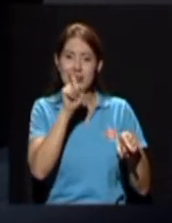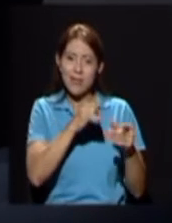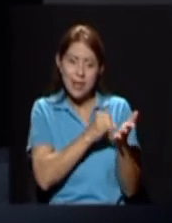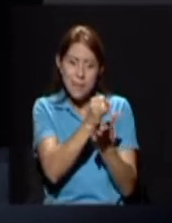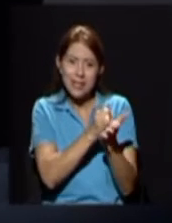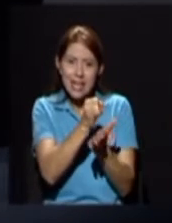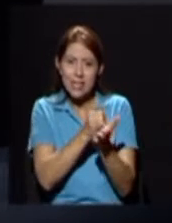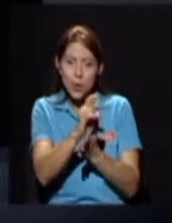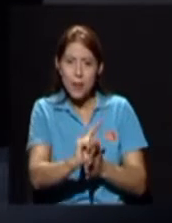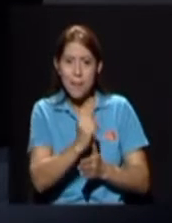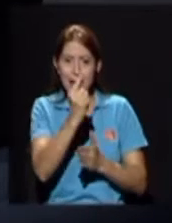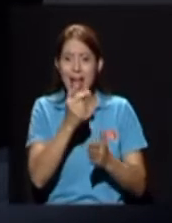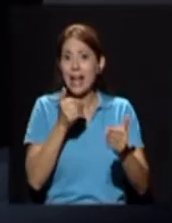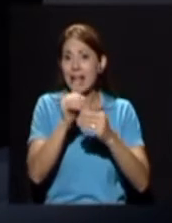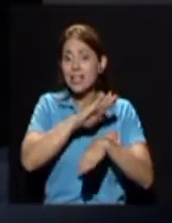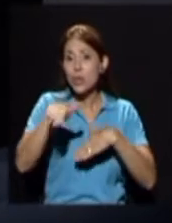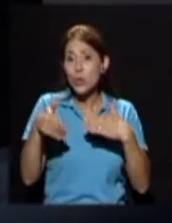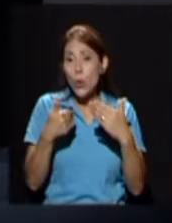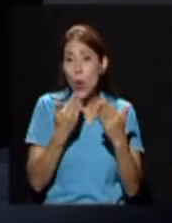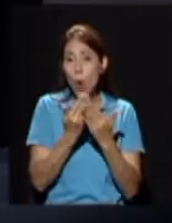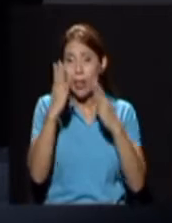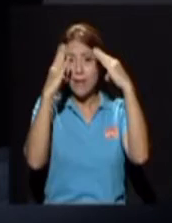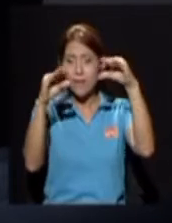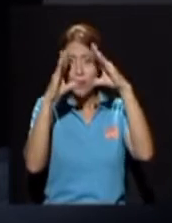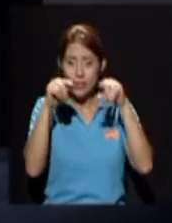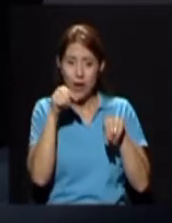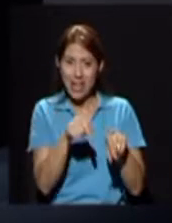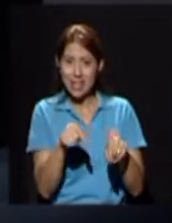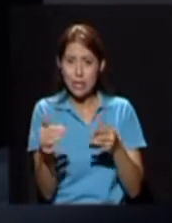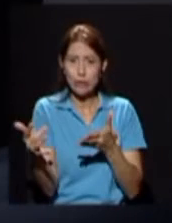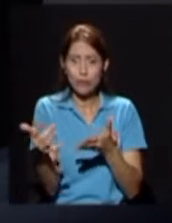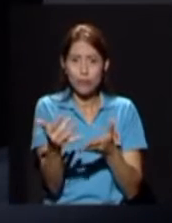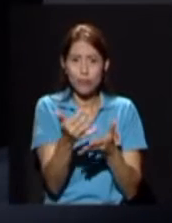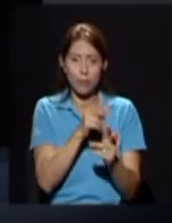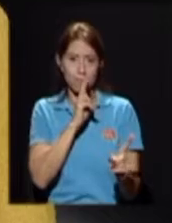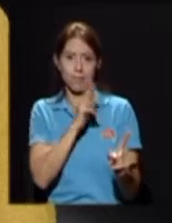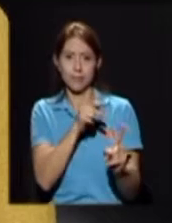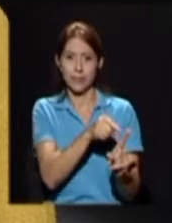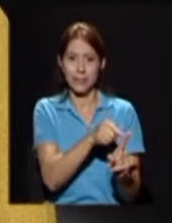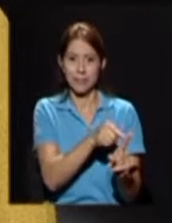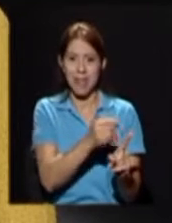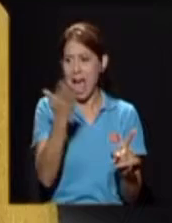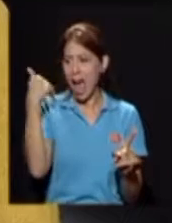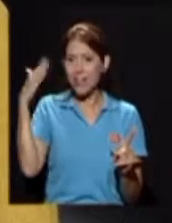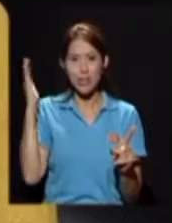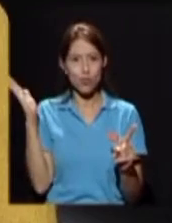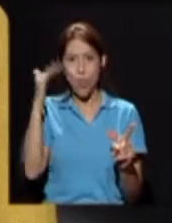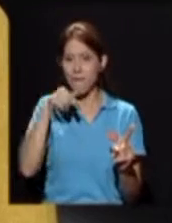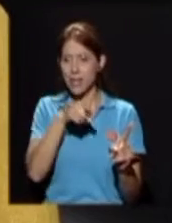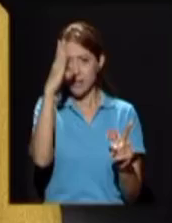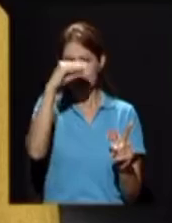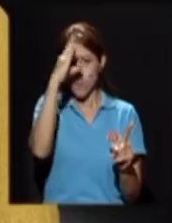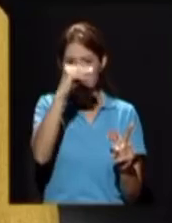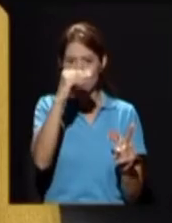del informe ha sido recopilado y procesado para este informe, no existía antes. No es como